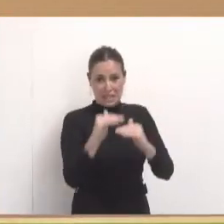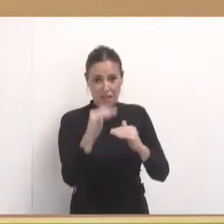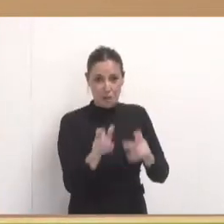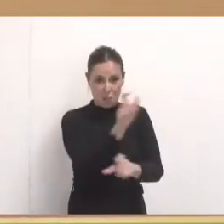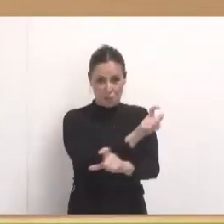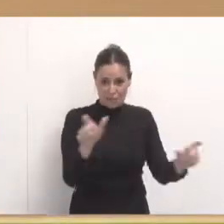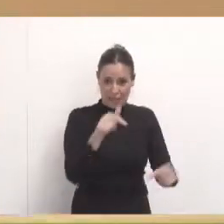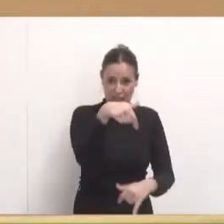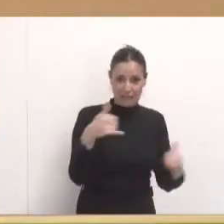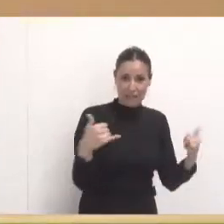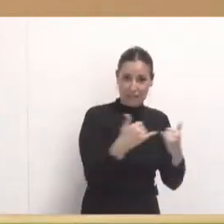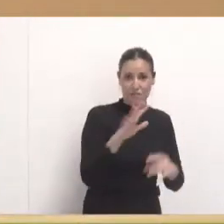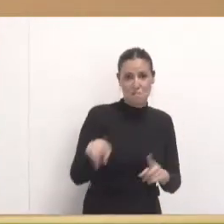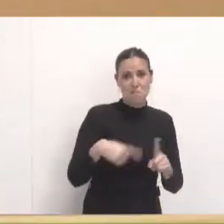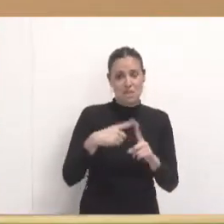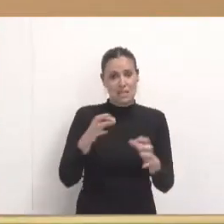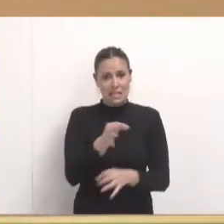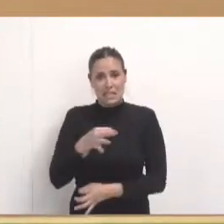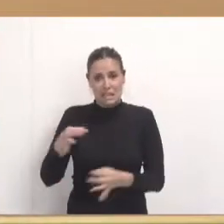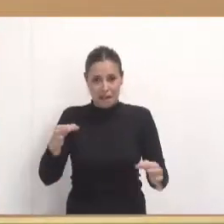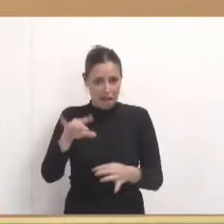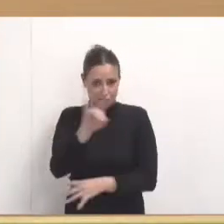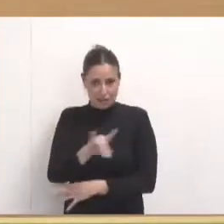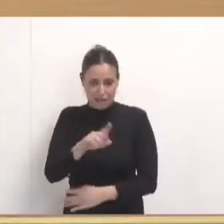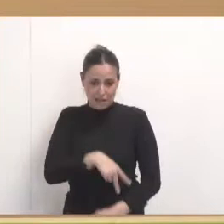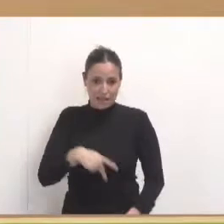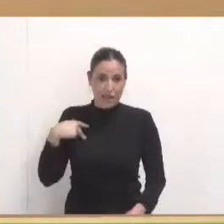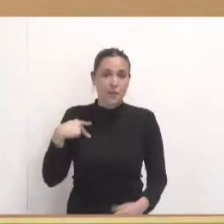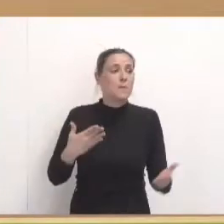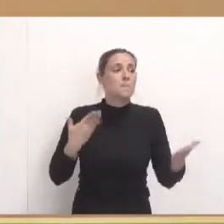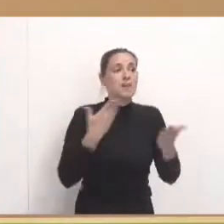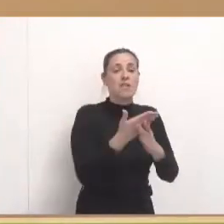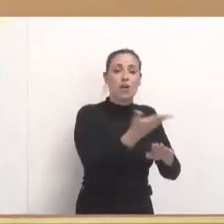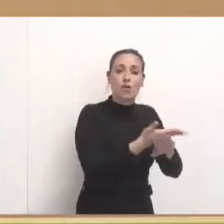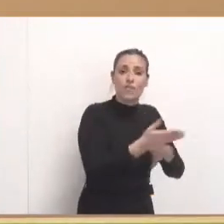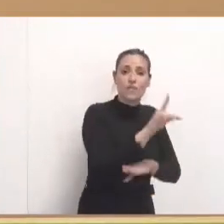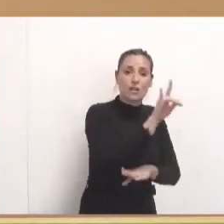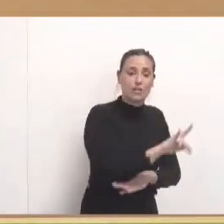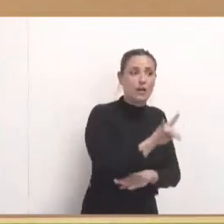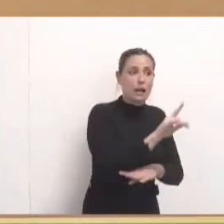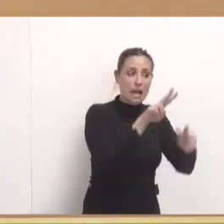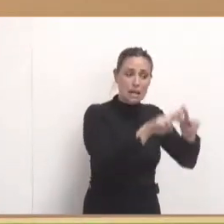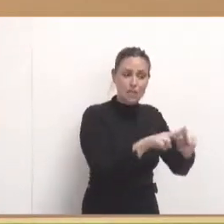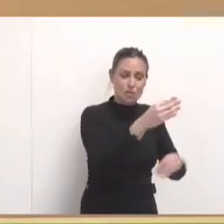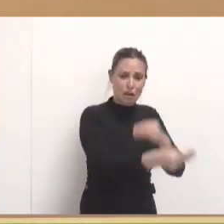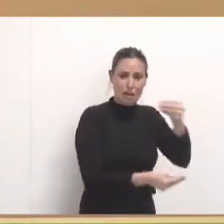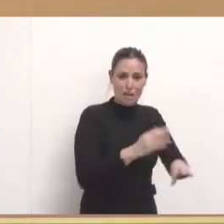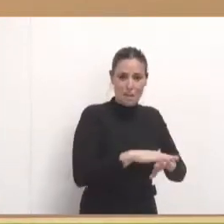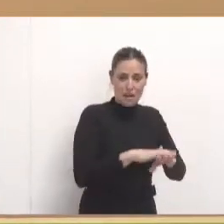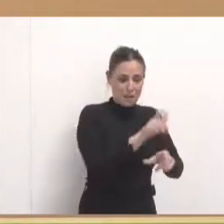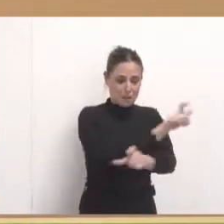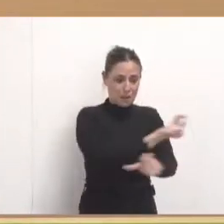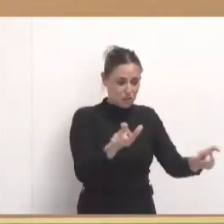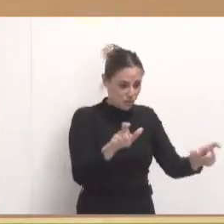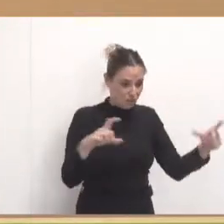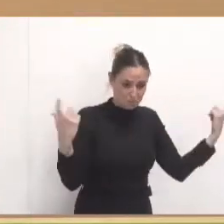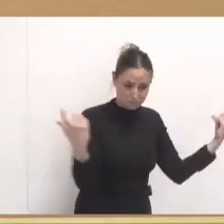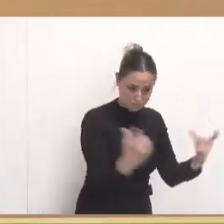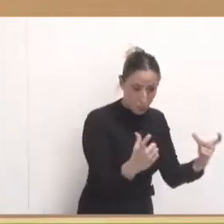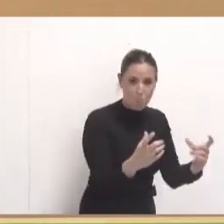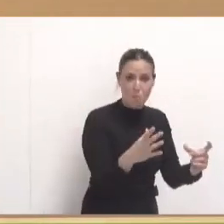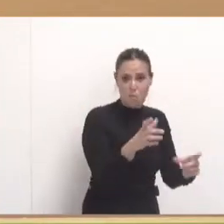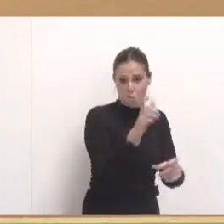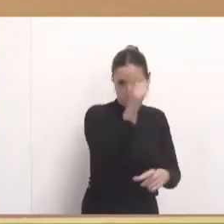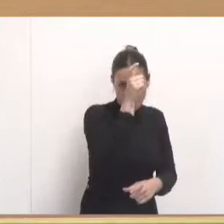Tenerife y resto de islas del archipiélago. Instar al Gobierno de Canarias a realizar un estudio que delimite las zonas con mayor despoblamiento con medidas y soluciones en el